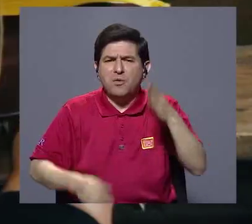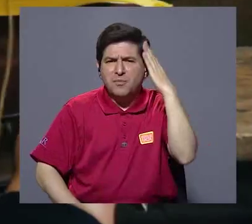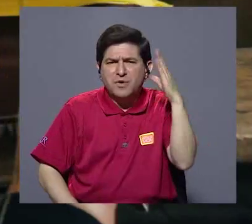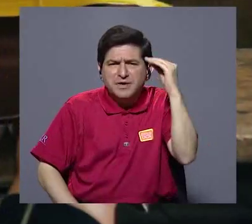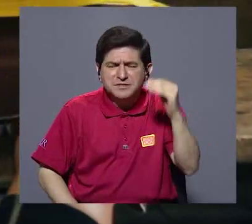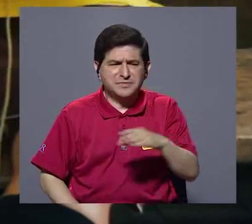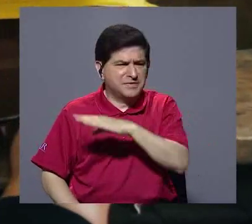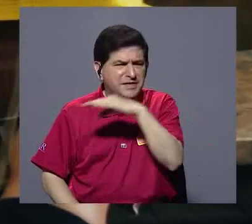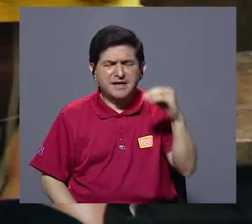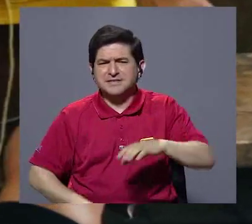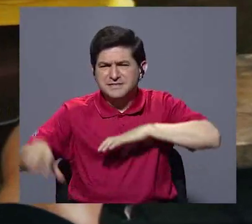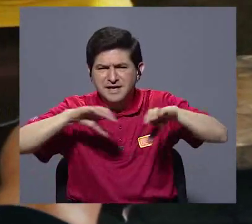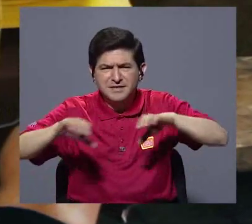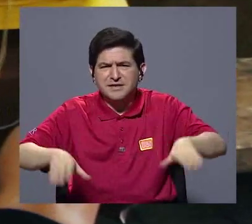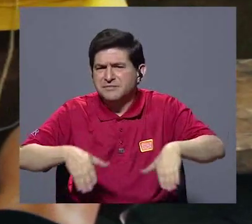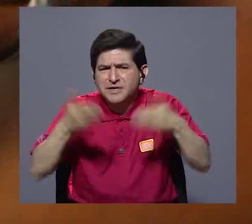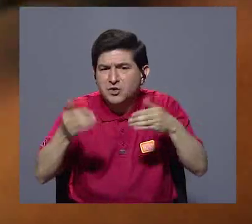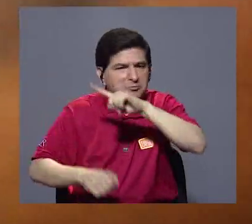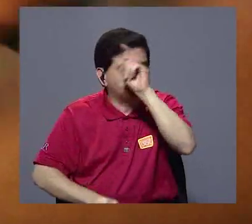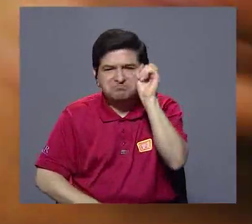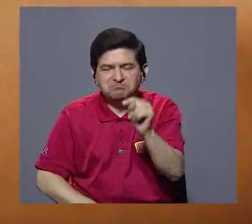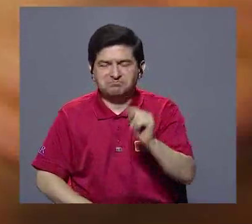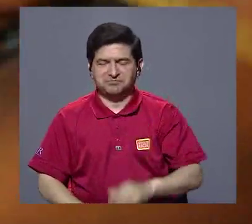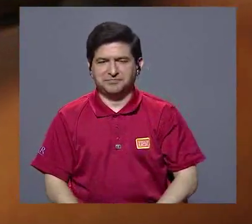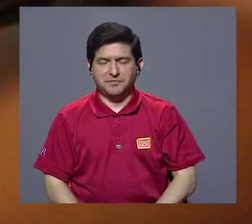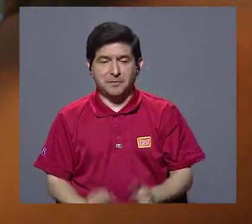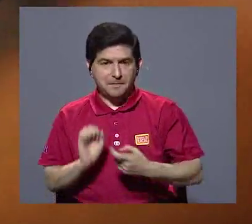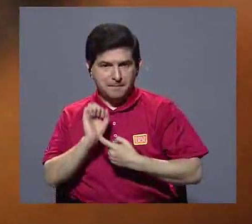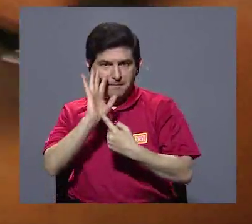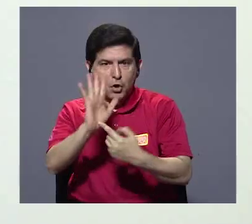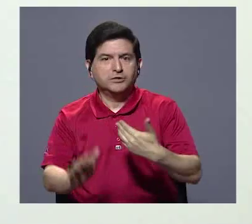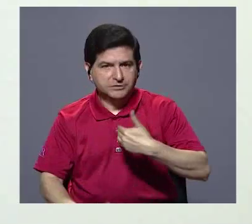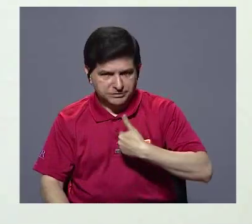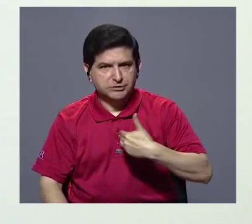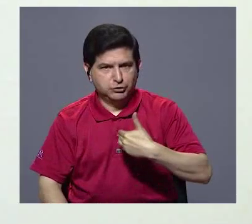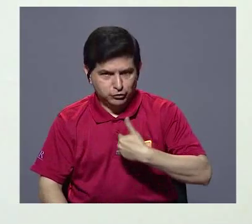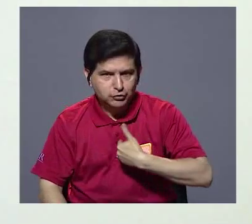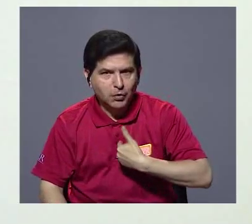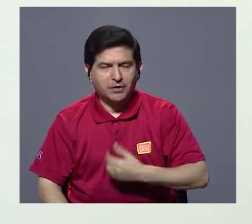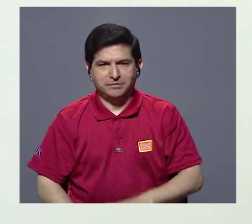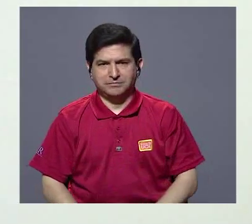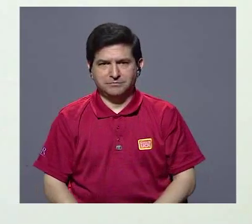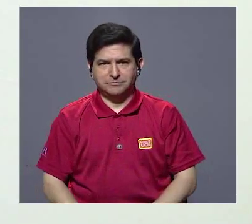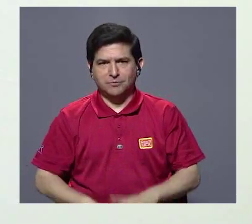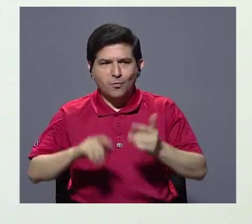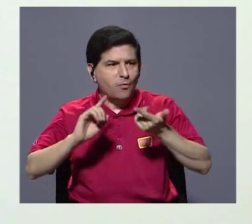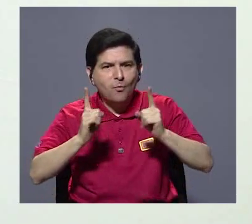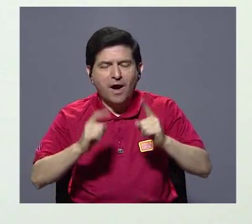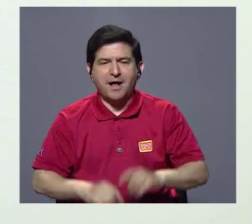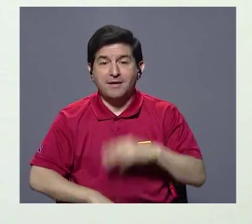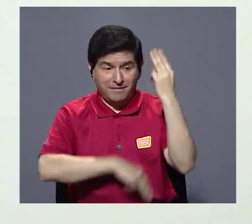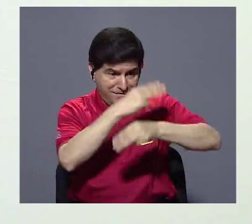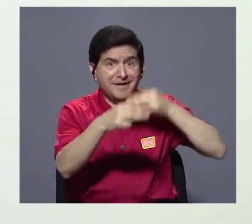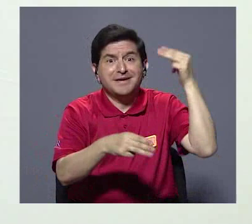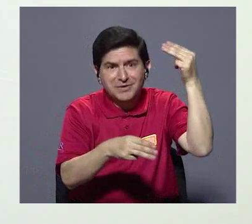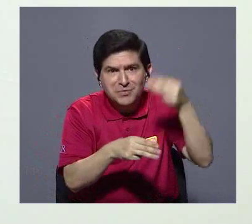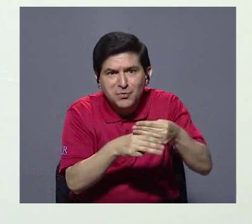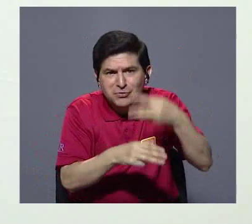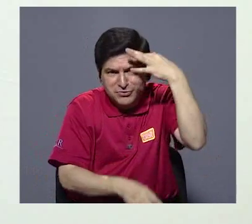experiencias, cuáles son sus dinámicas, todo esto. Bueno, la proyección que hay es a nivel